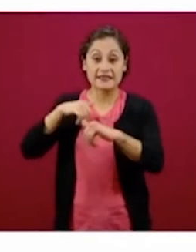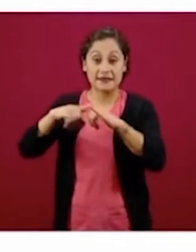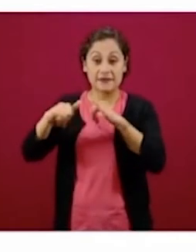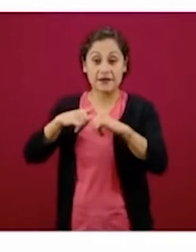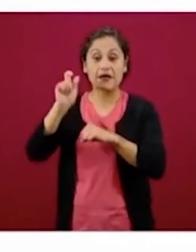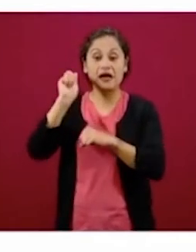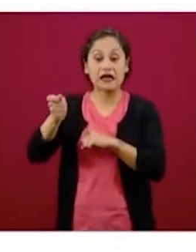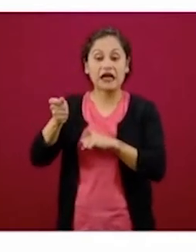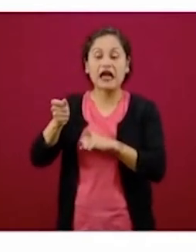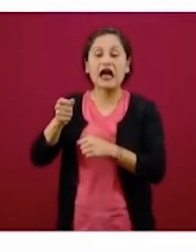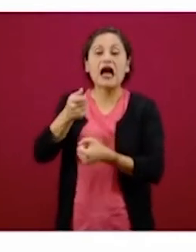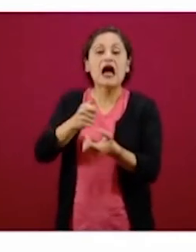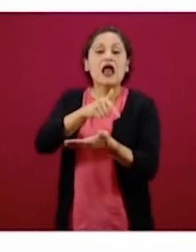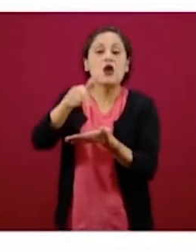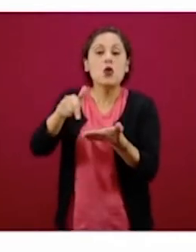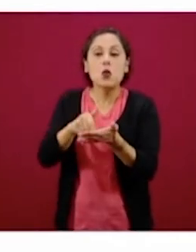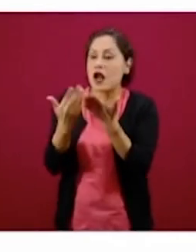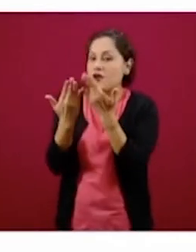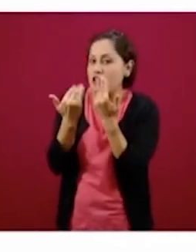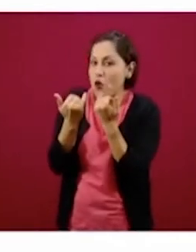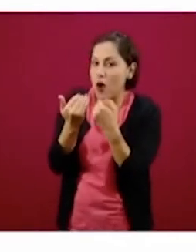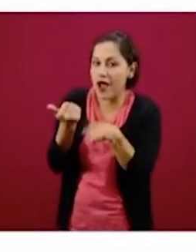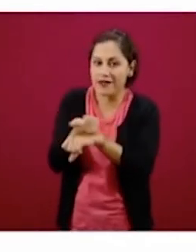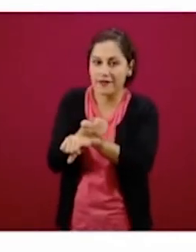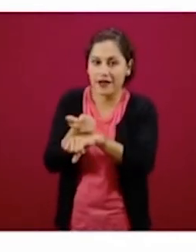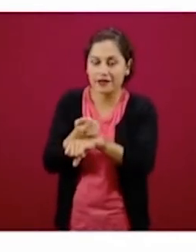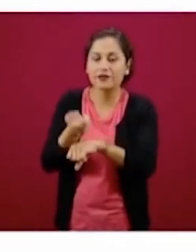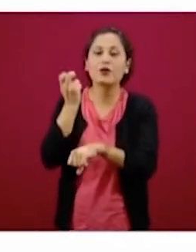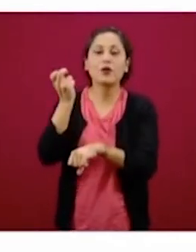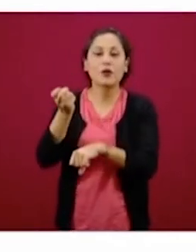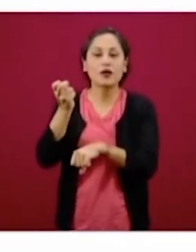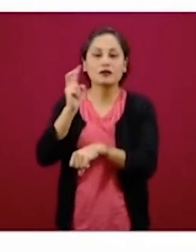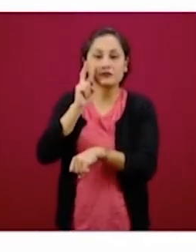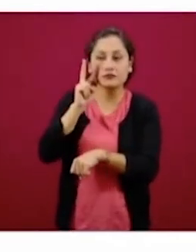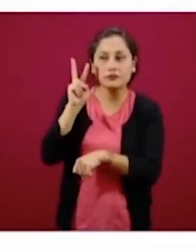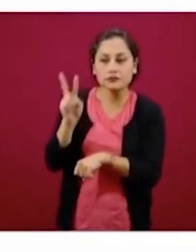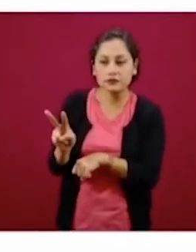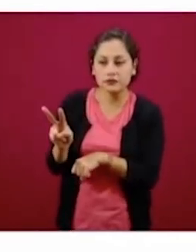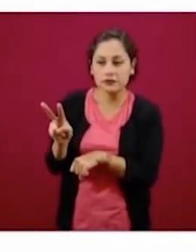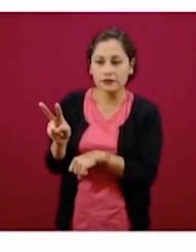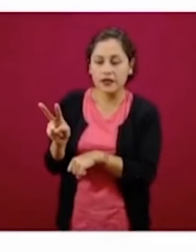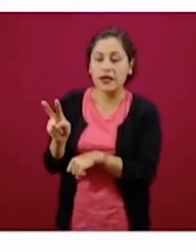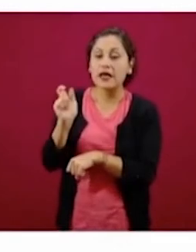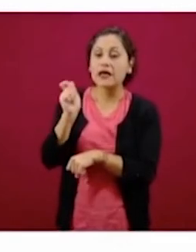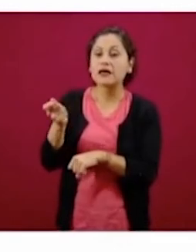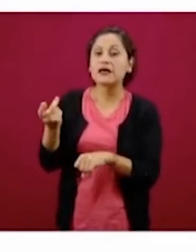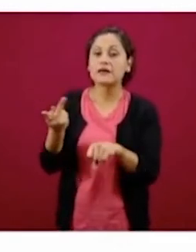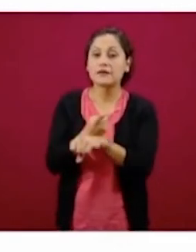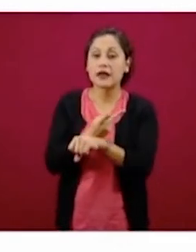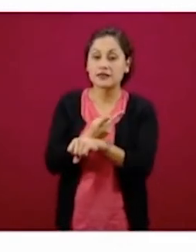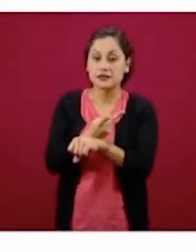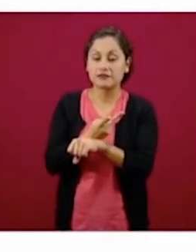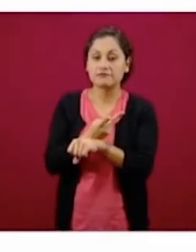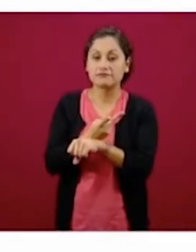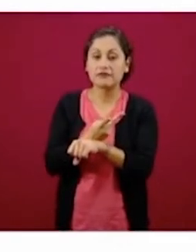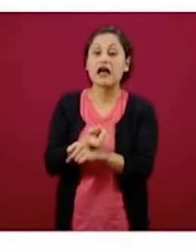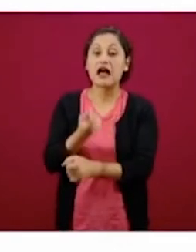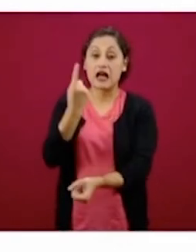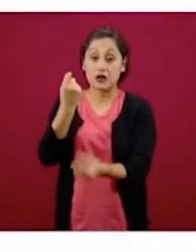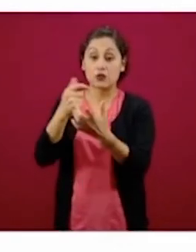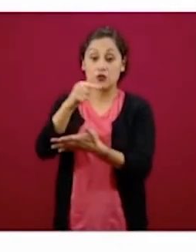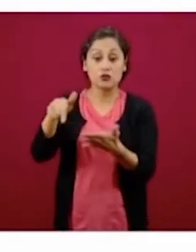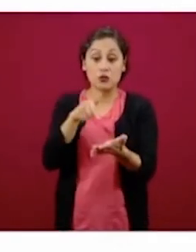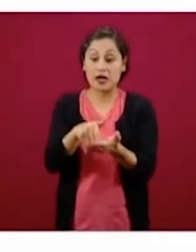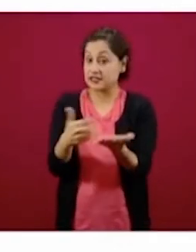ahí, ¿sí? Si uno lo mira con cuidado, encuentra que hay los agujeros que esperamos encontrar, que es la zona sur del